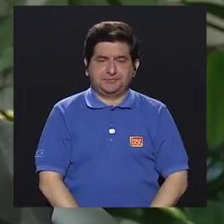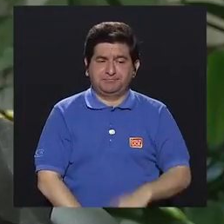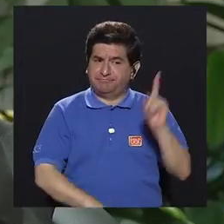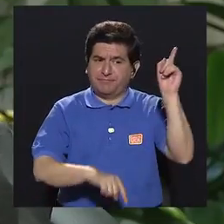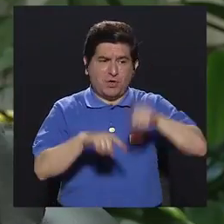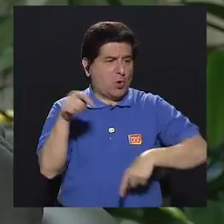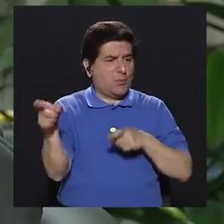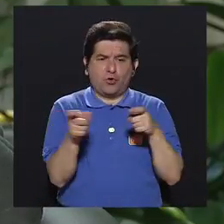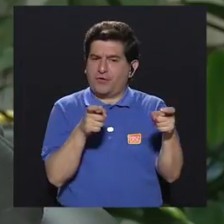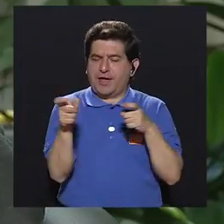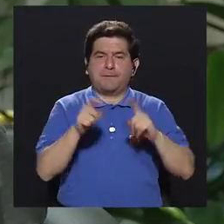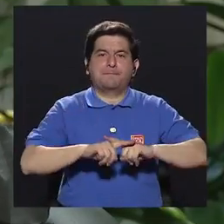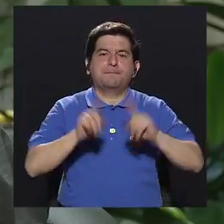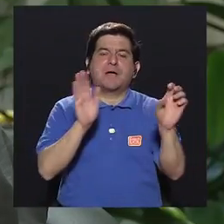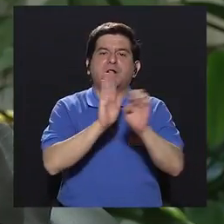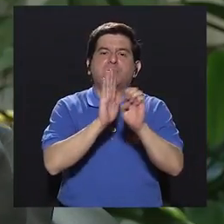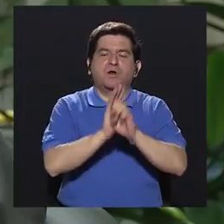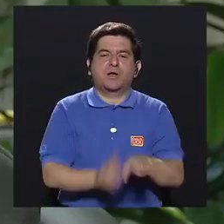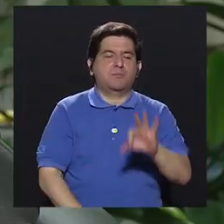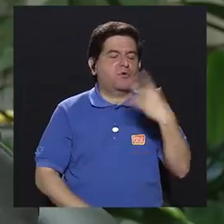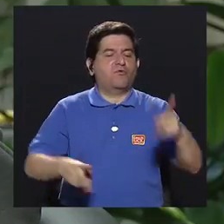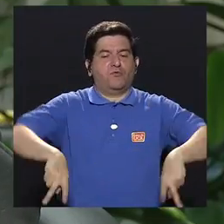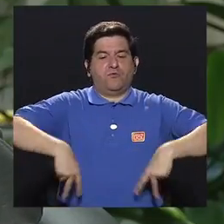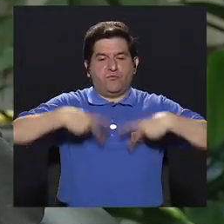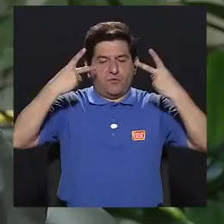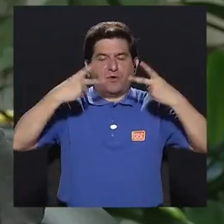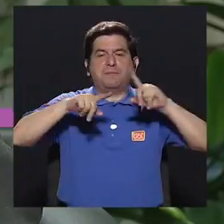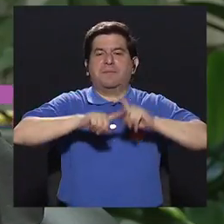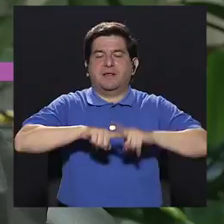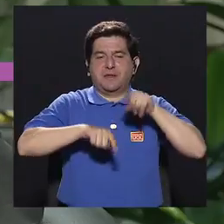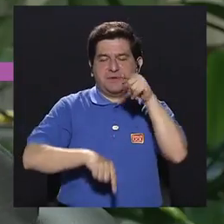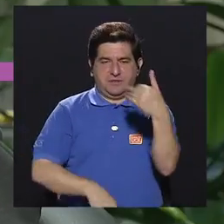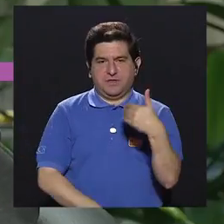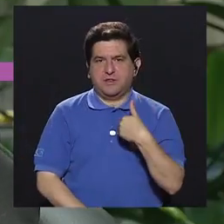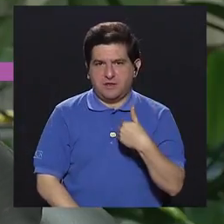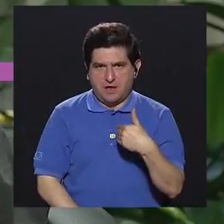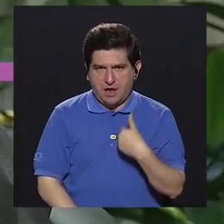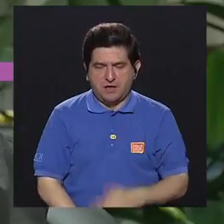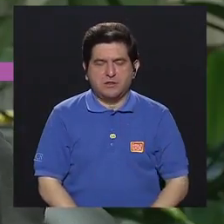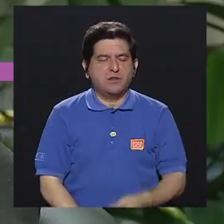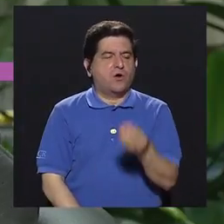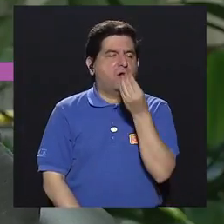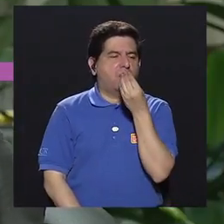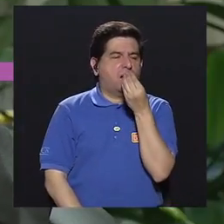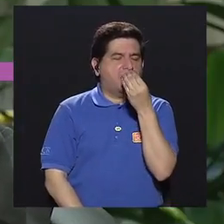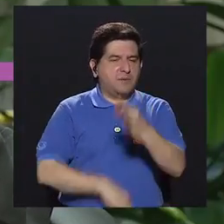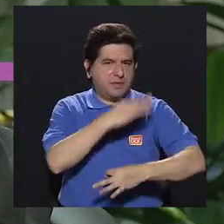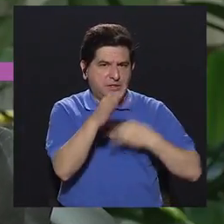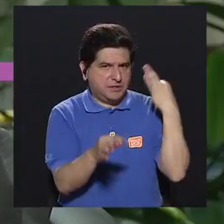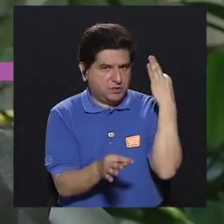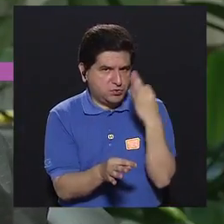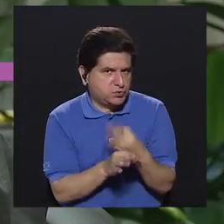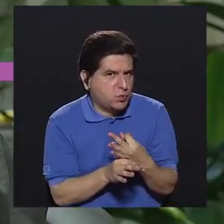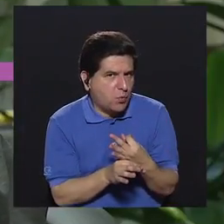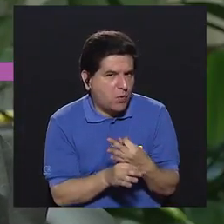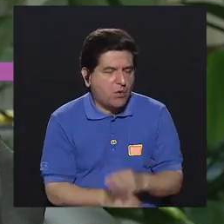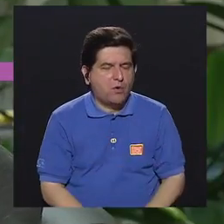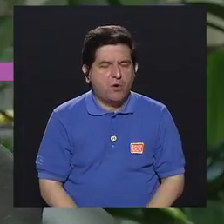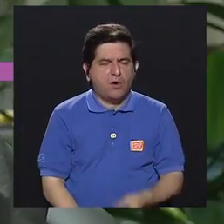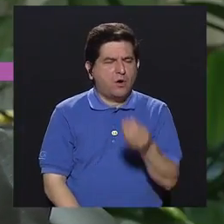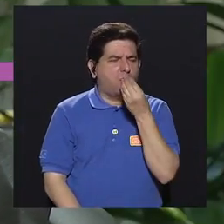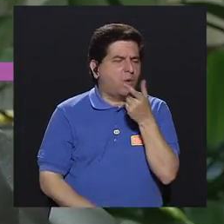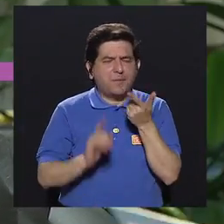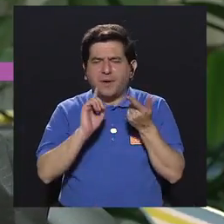esto no lo podemos controlar. Pero, por ejemplo, los estilos de vida, según los estilos de vida que nosotros tengamos, estilos de alimentación, qué tipo de